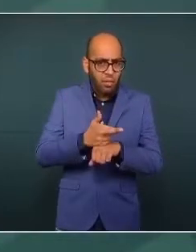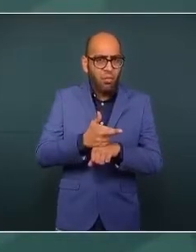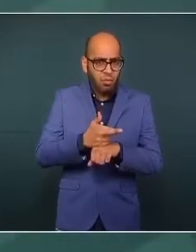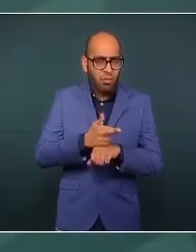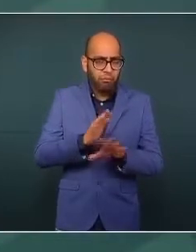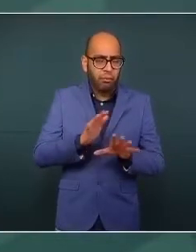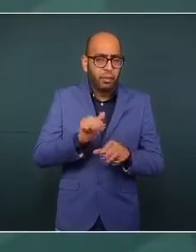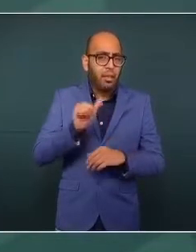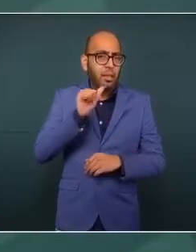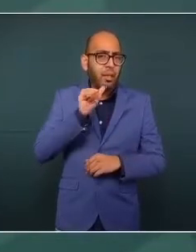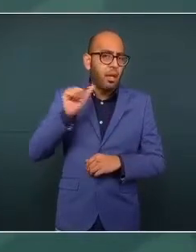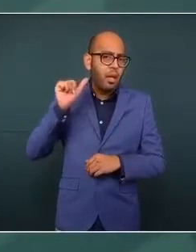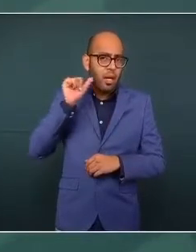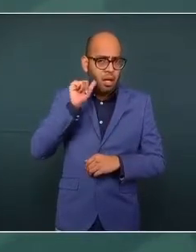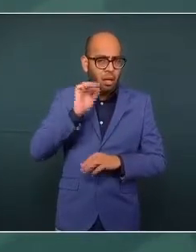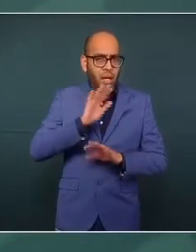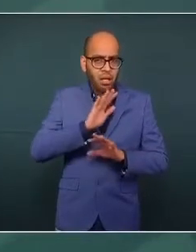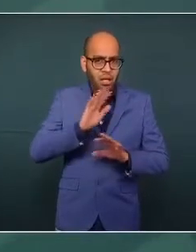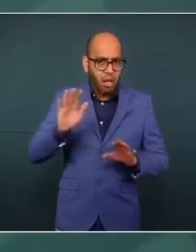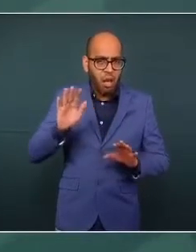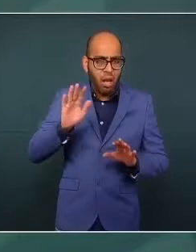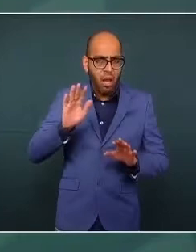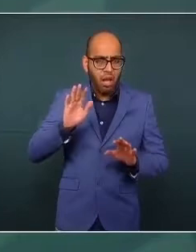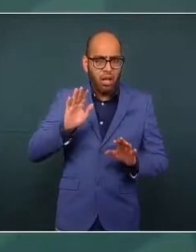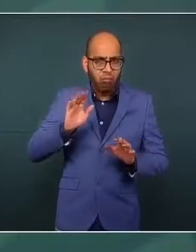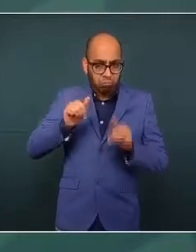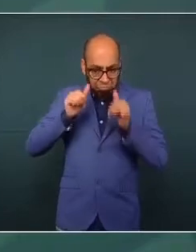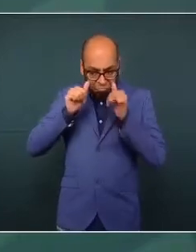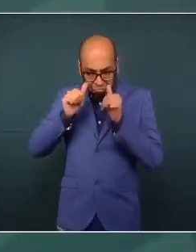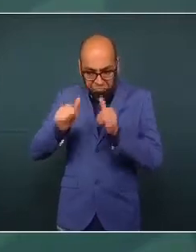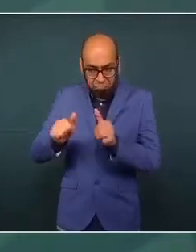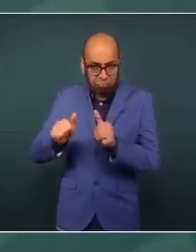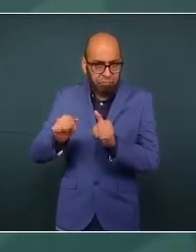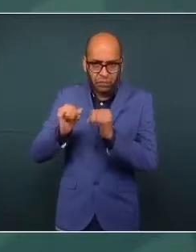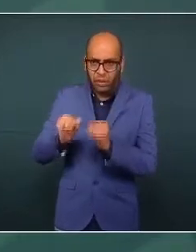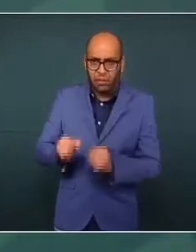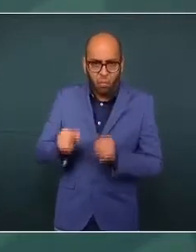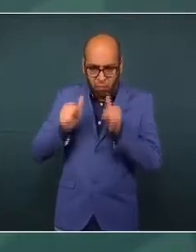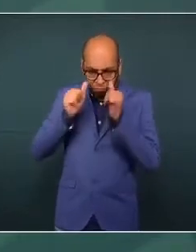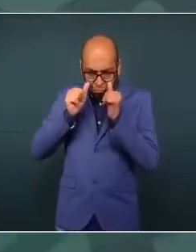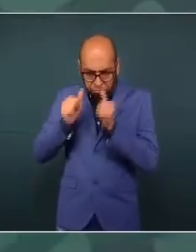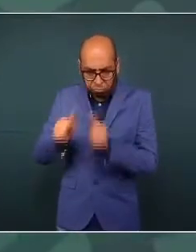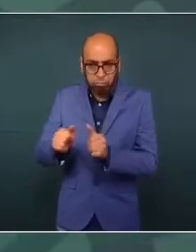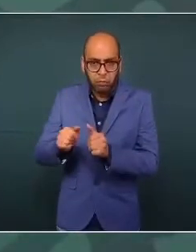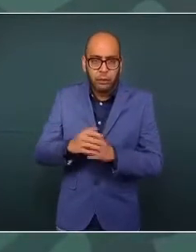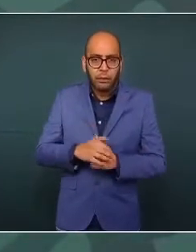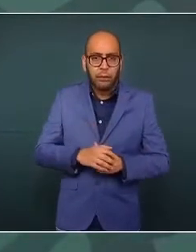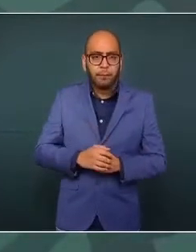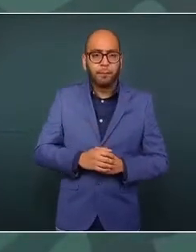está personalmente atendiendo este asunto.